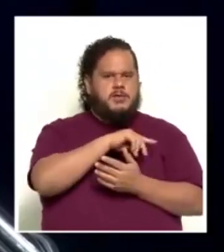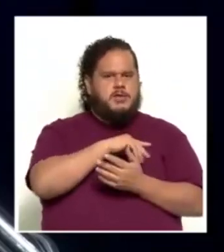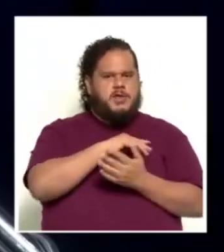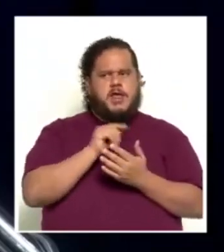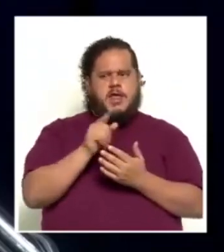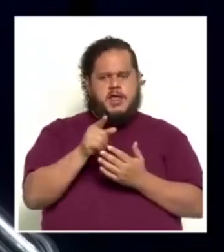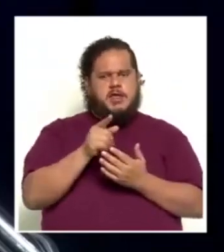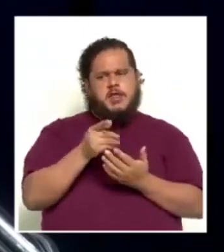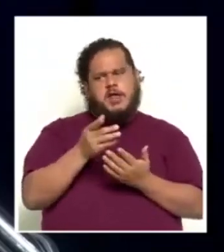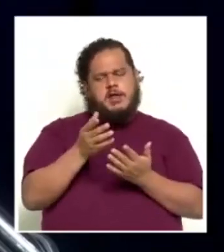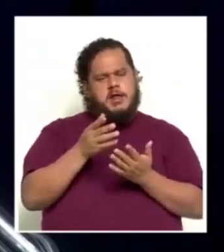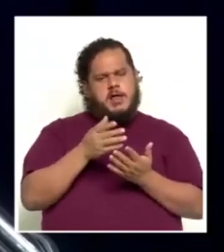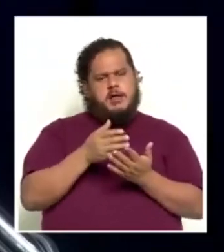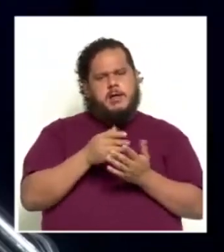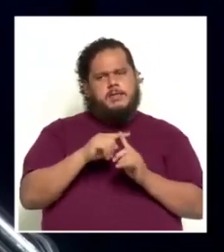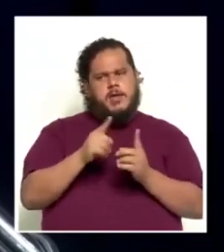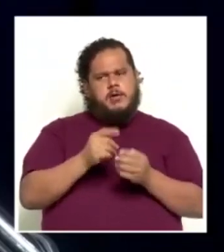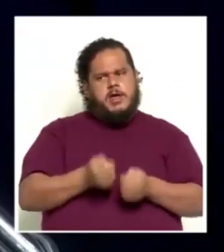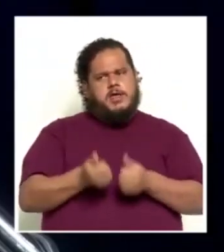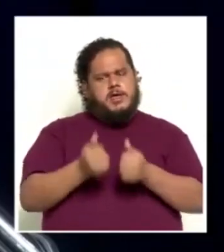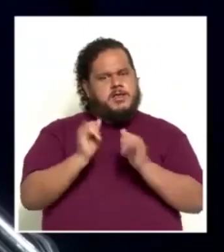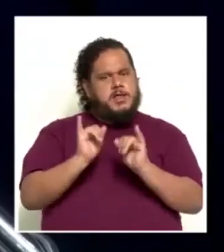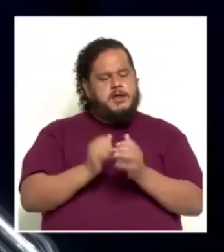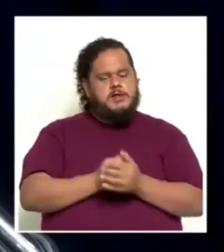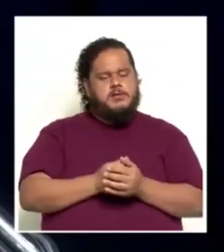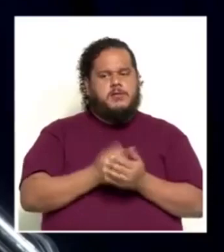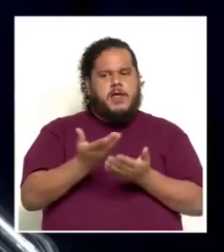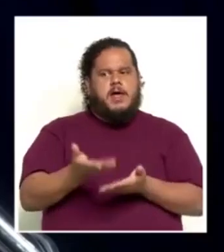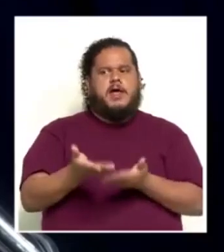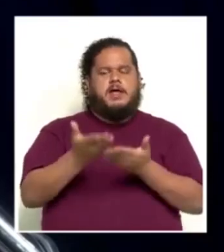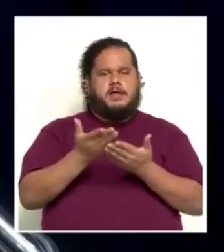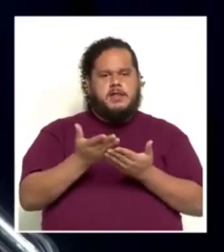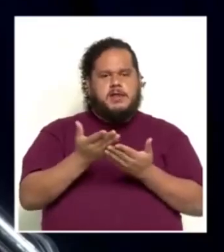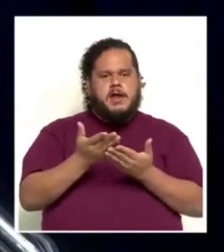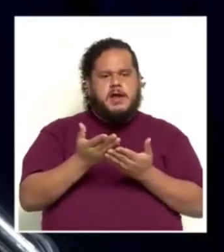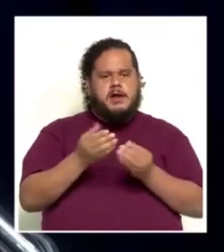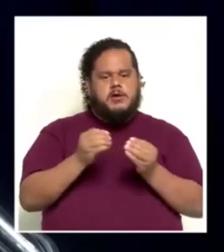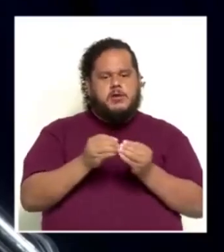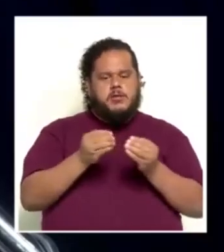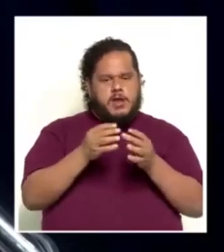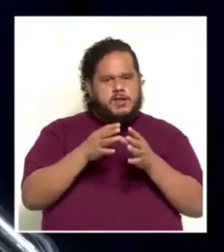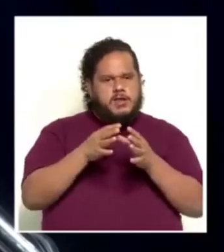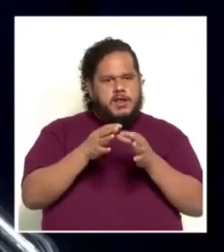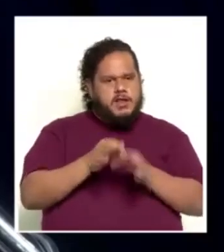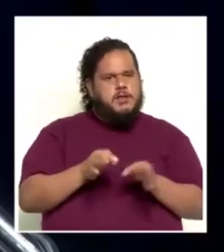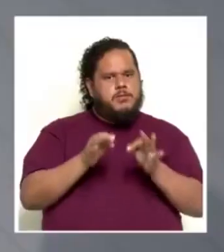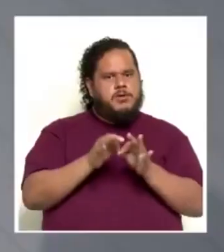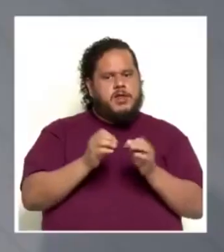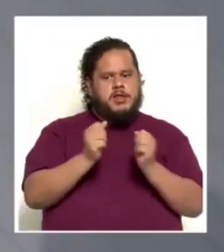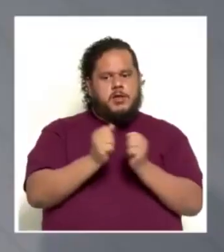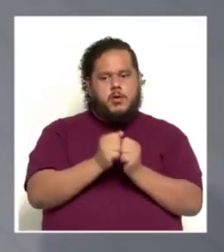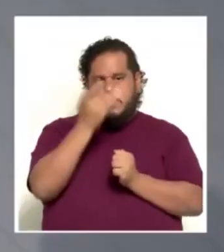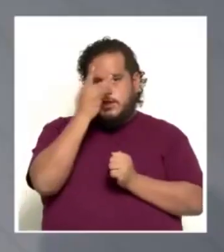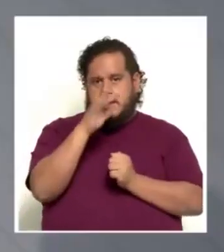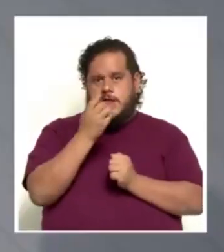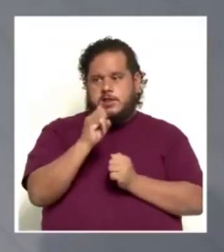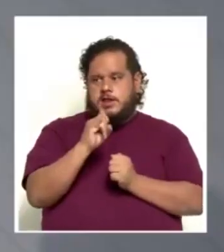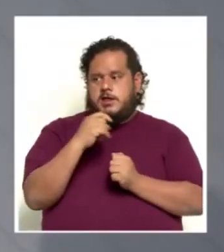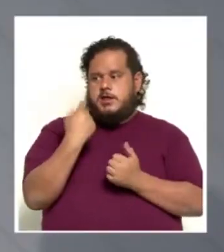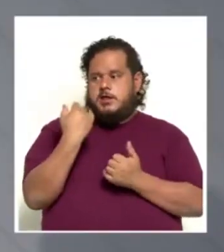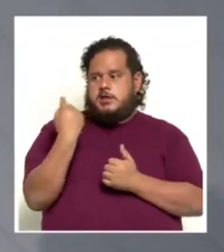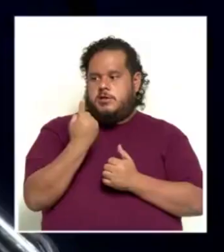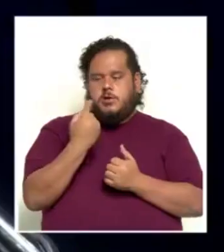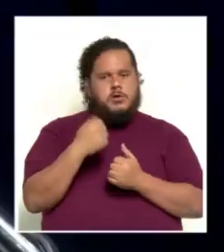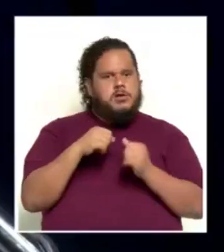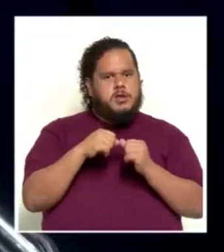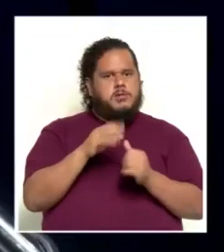el referéndum. Hay que quitar eso, o sea, hay que traer lo sustantivo con inteligencia, porque si solo seguimos hablando de la